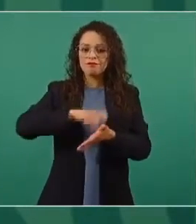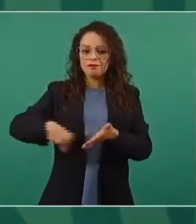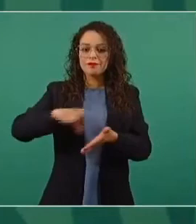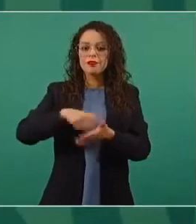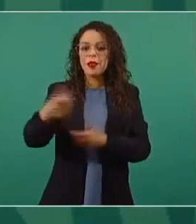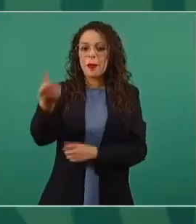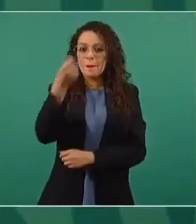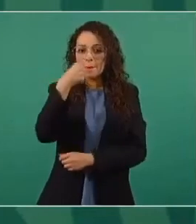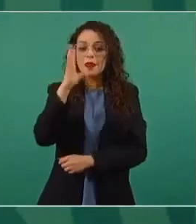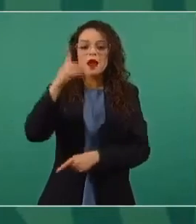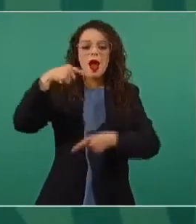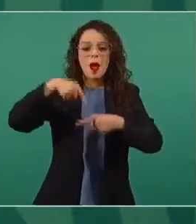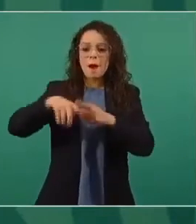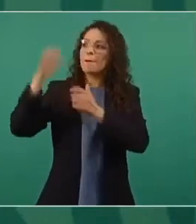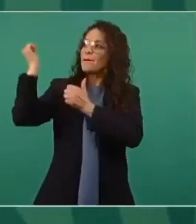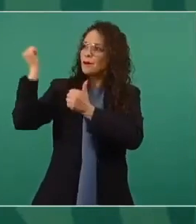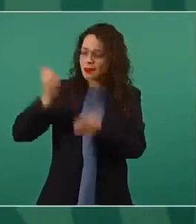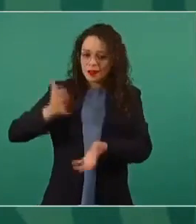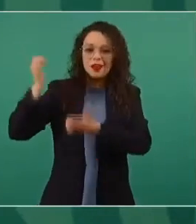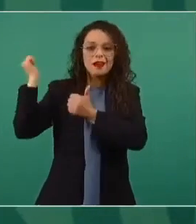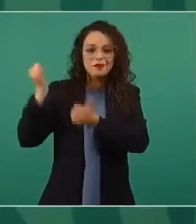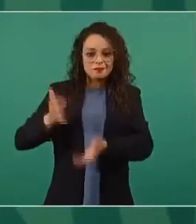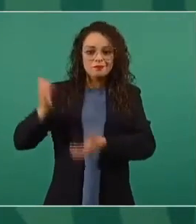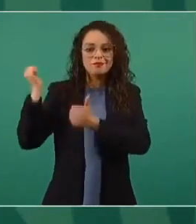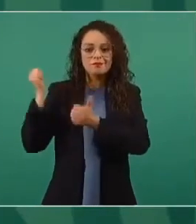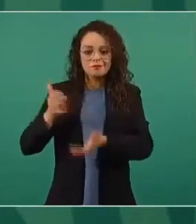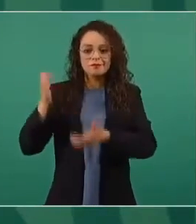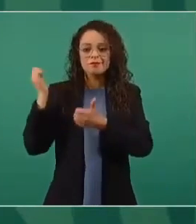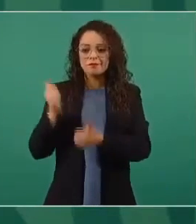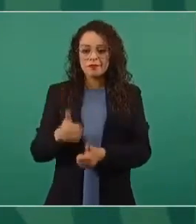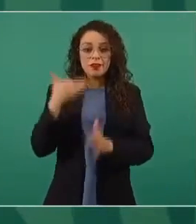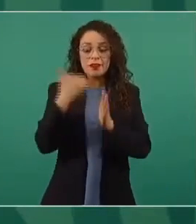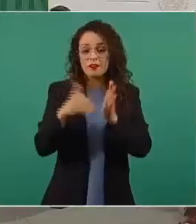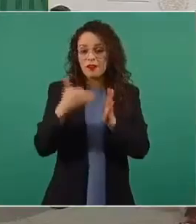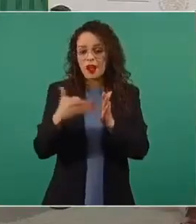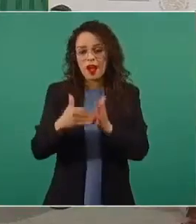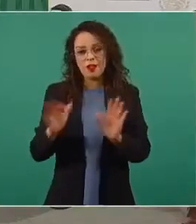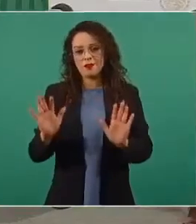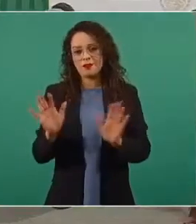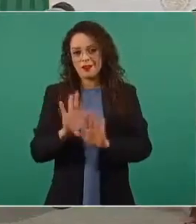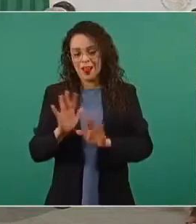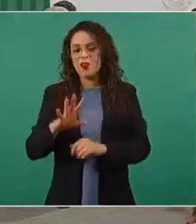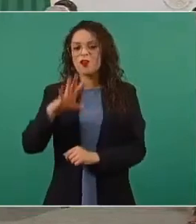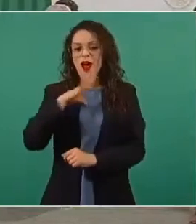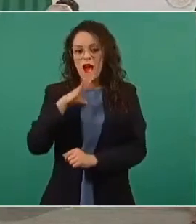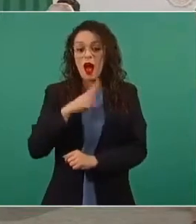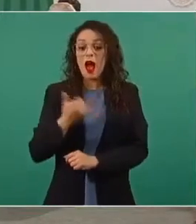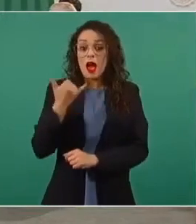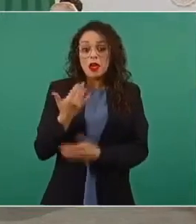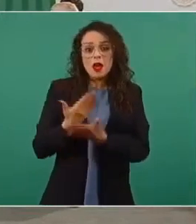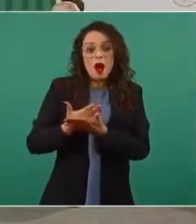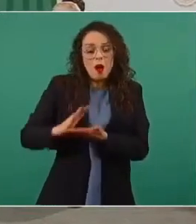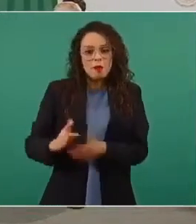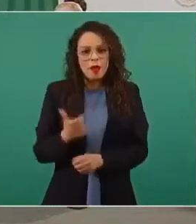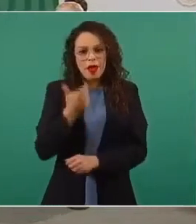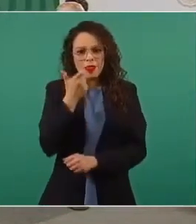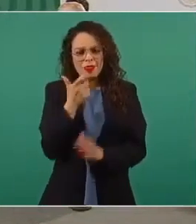están llegando los medicamentos, no van a faltar los medicamentos y estamos ahorrando